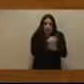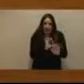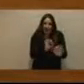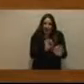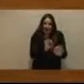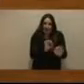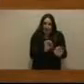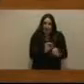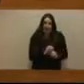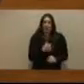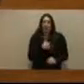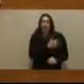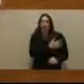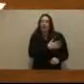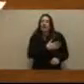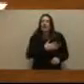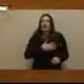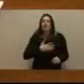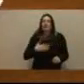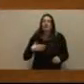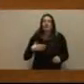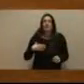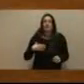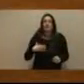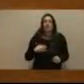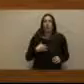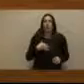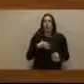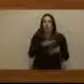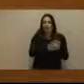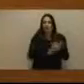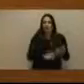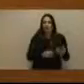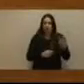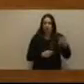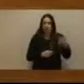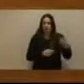les quiero exhibir dos informes hoy aquí